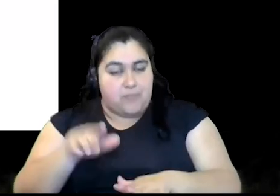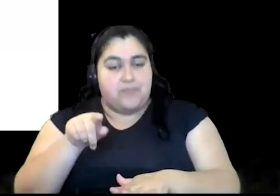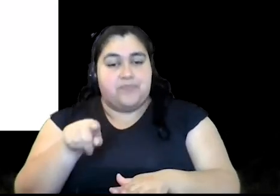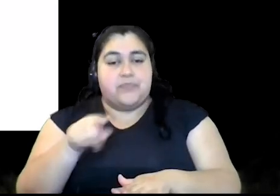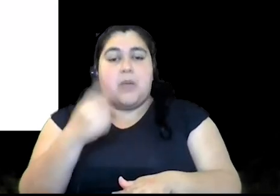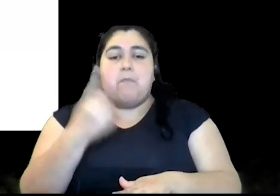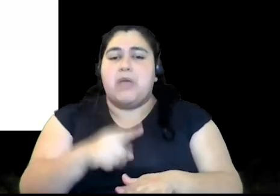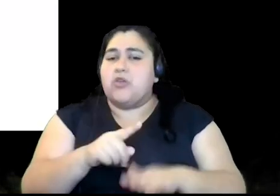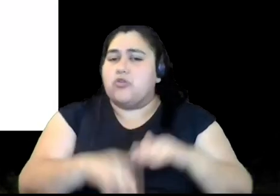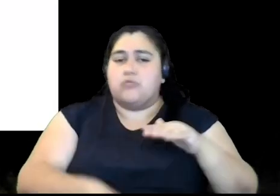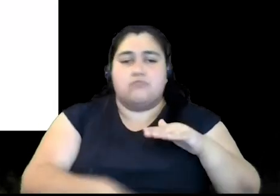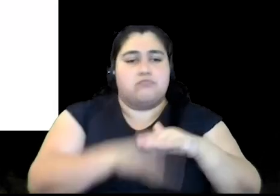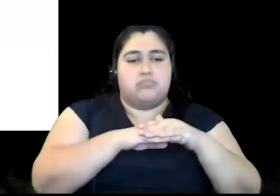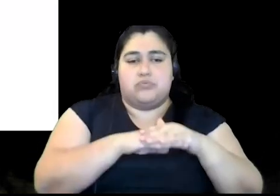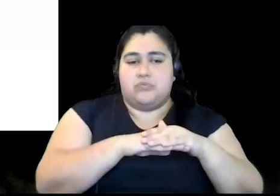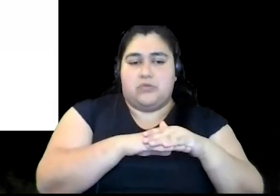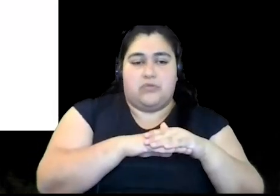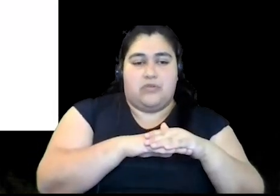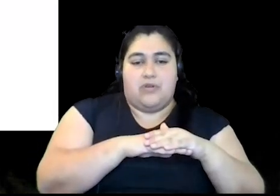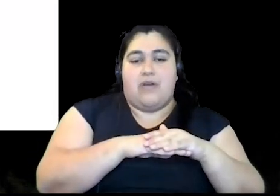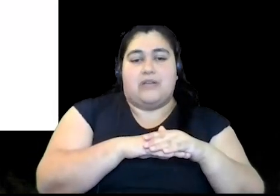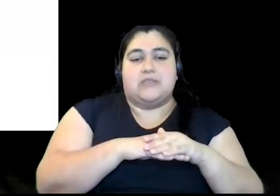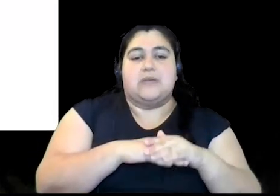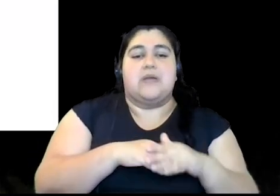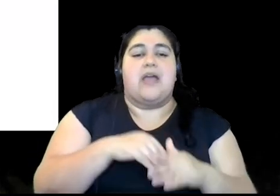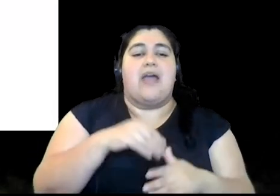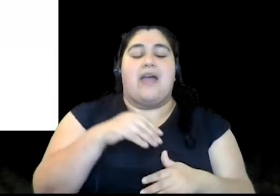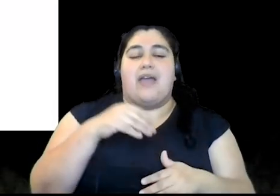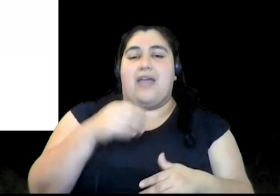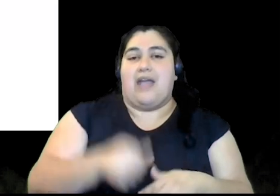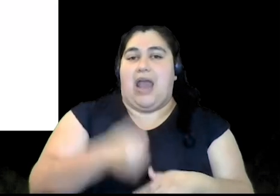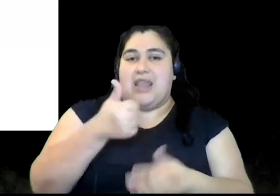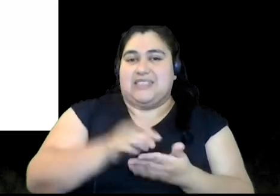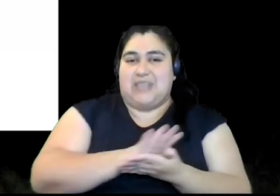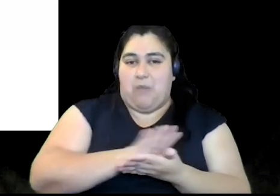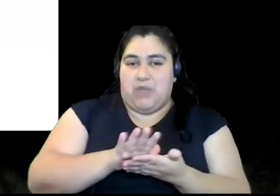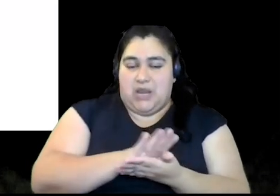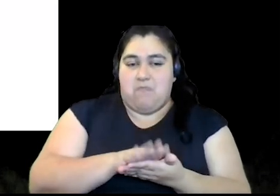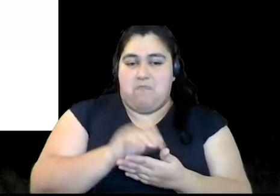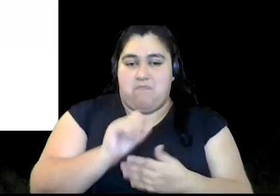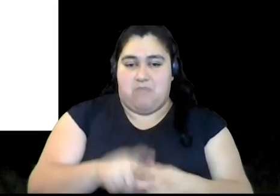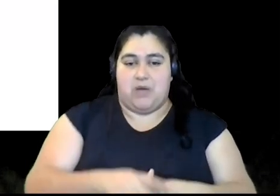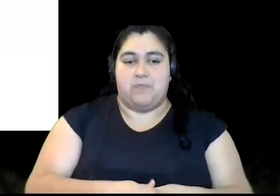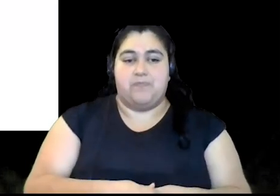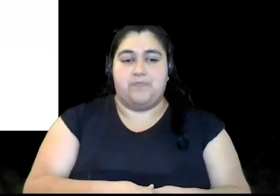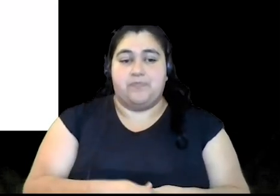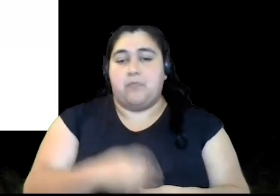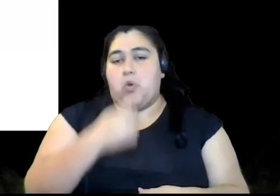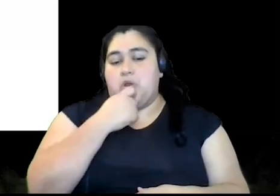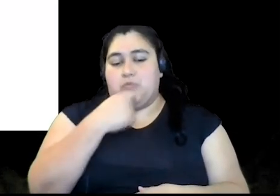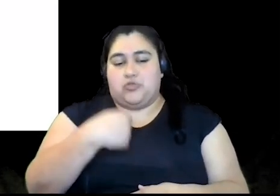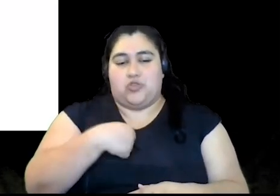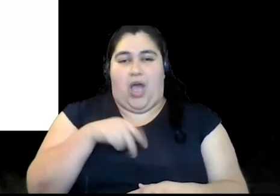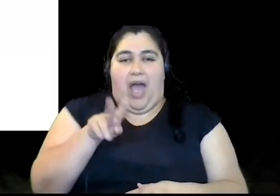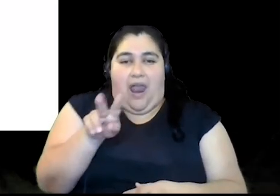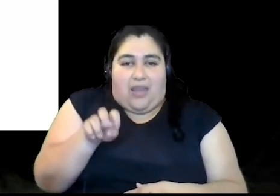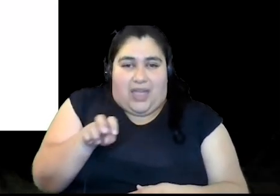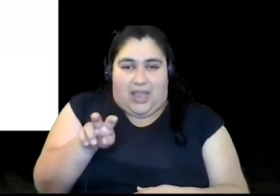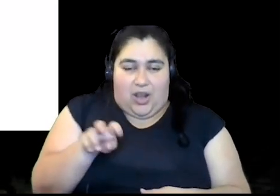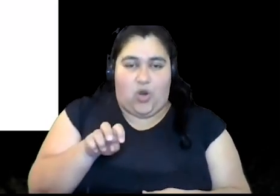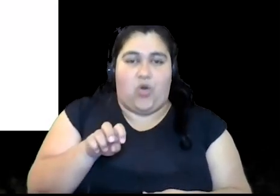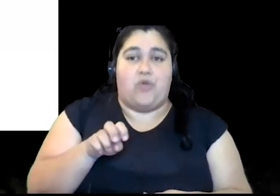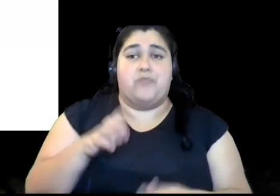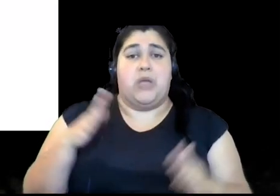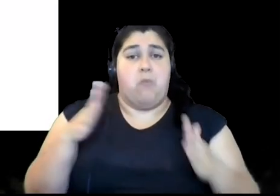el importe anual de ganancia mínima no imponible. Por supuesto que si yo soy inquilino de un